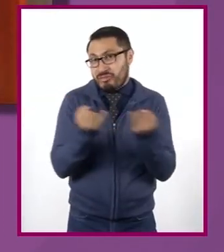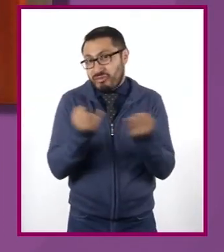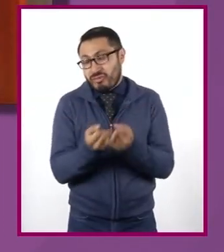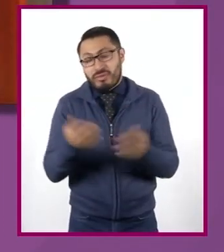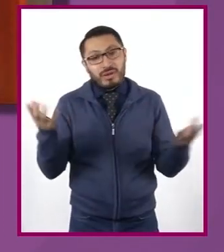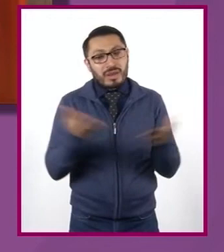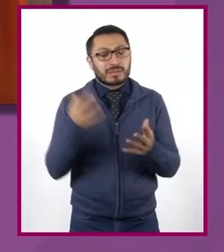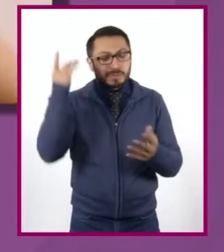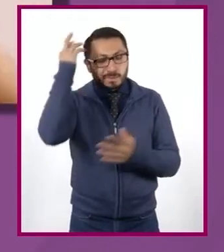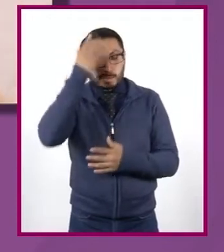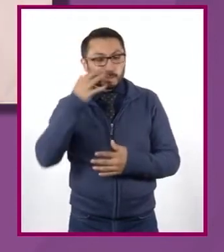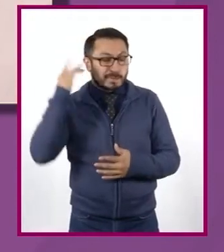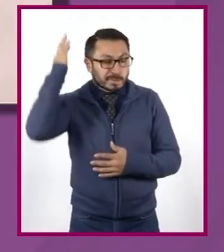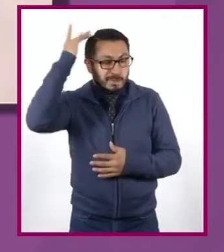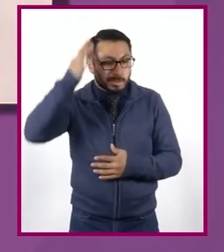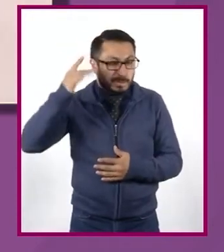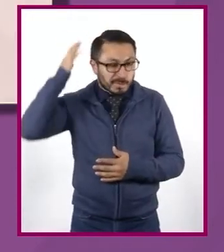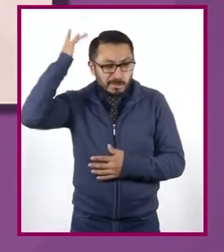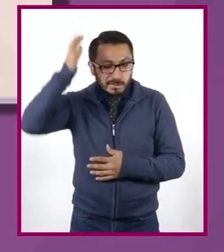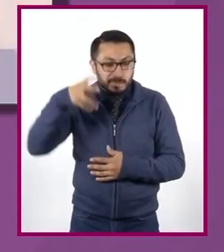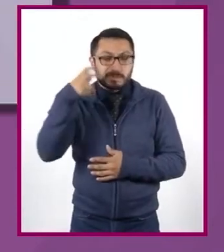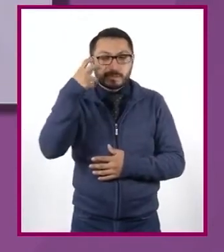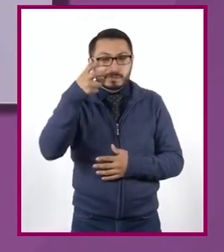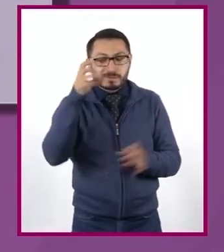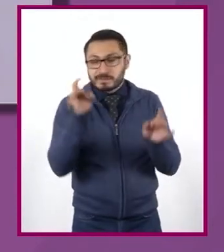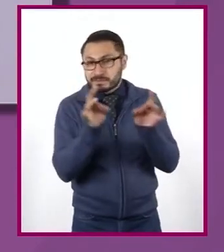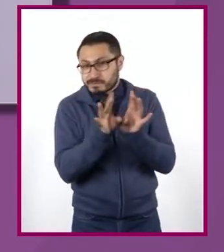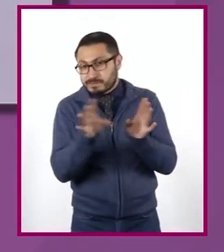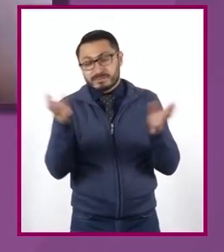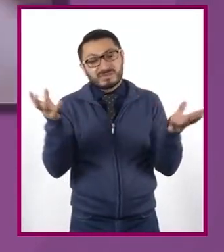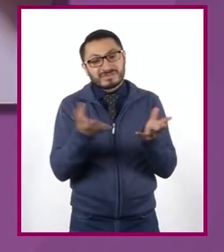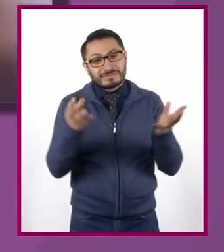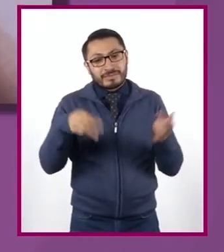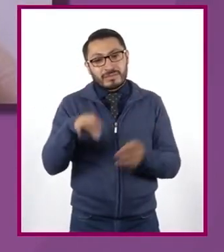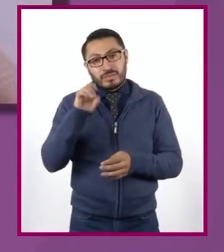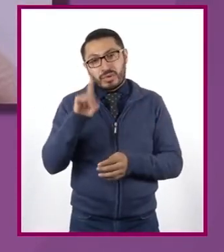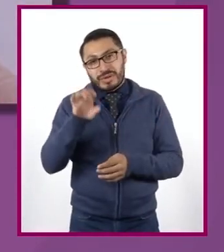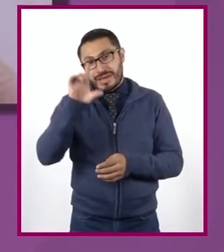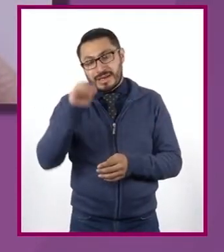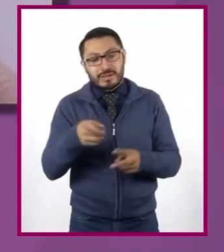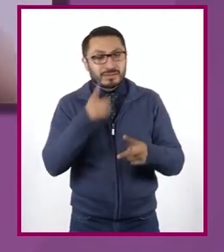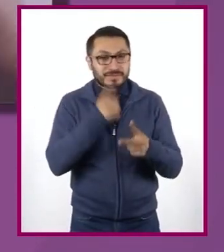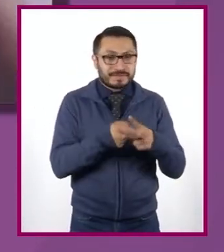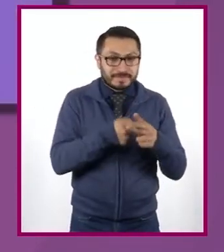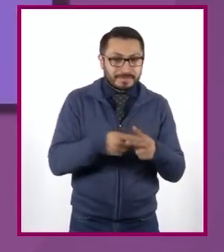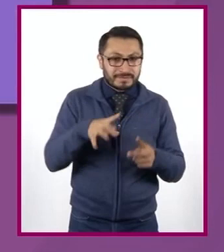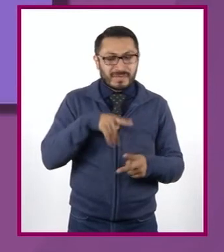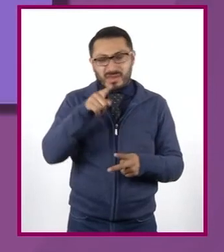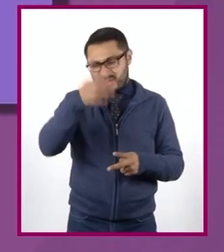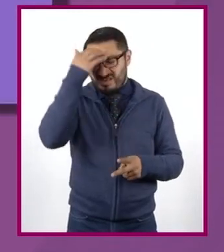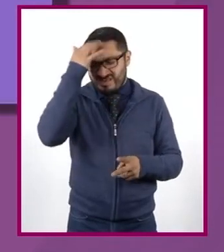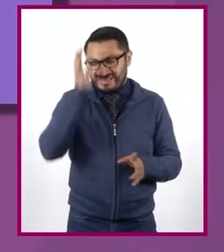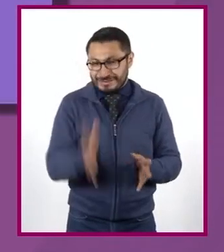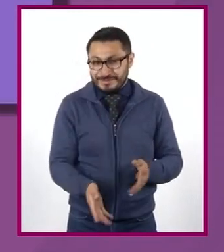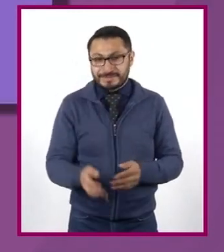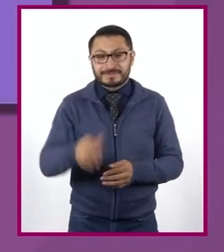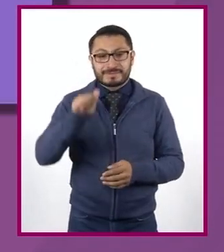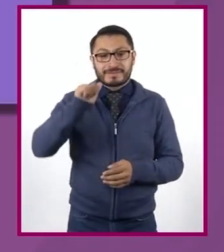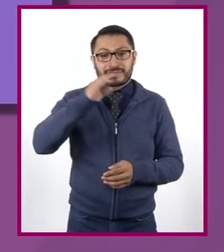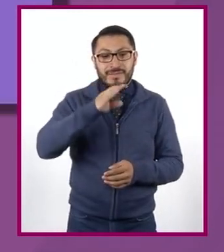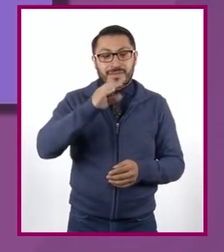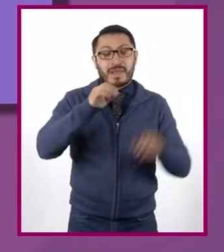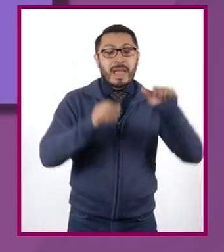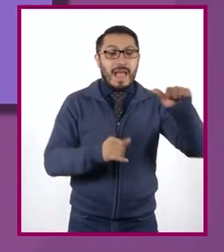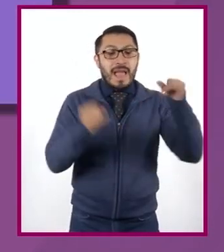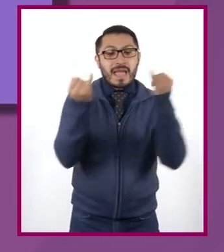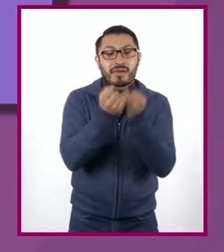un análisis detallado de dicho fenómeno, se elaboró un modelo matemático que ya conoces. Aceleración es